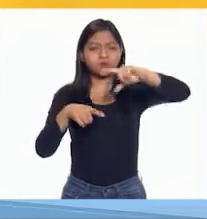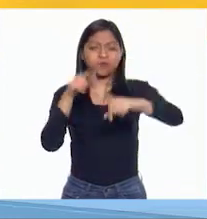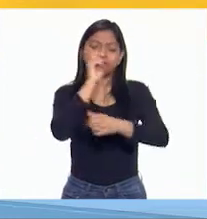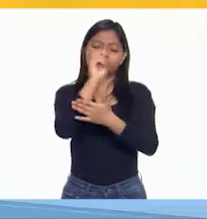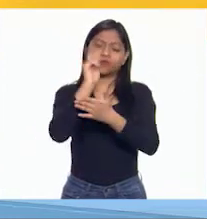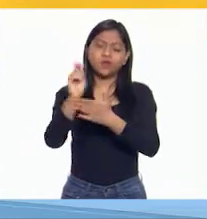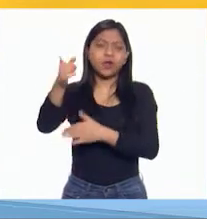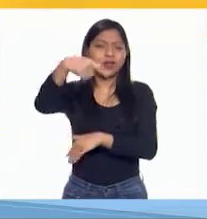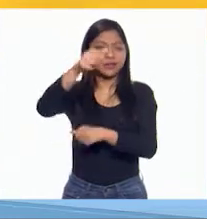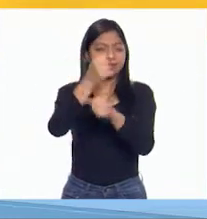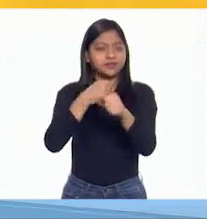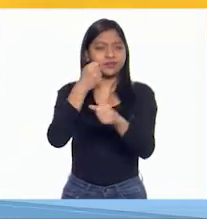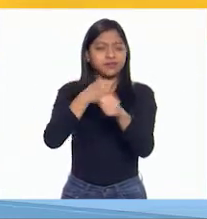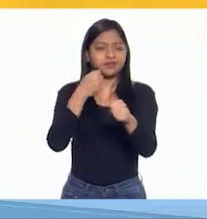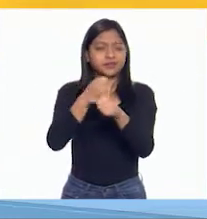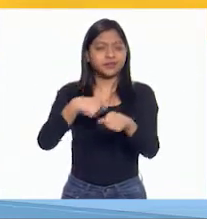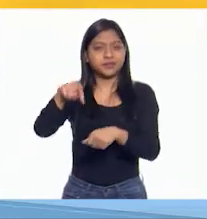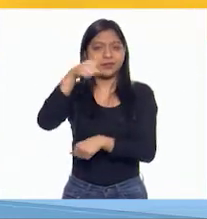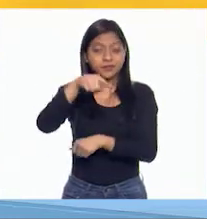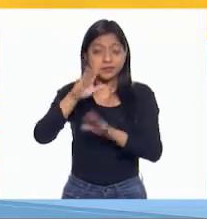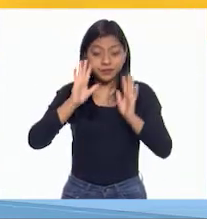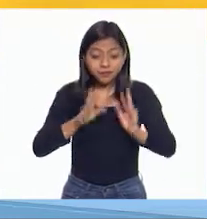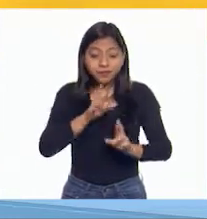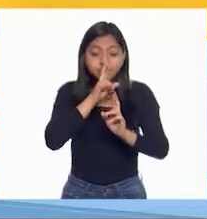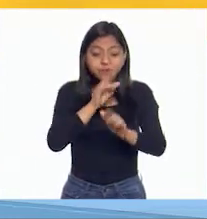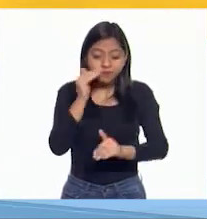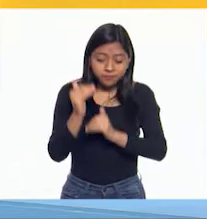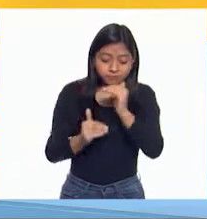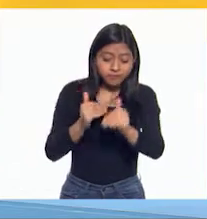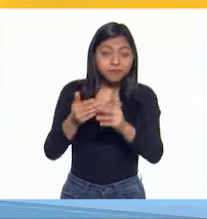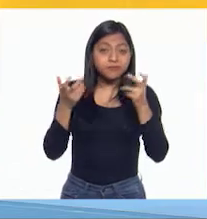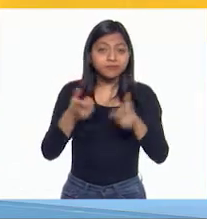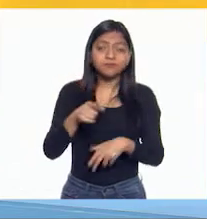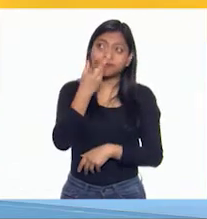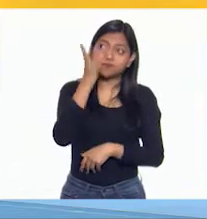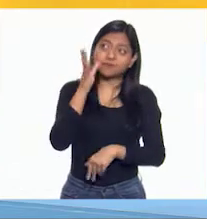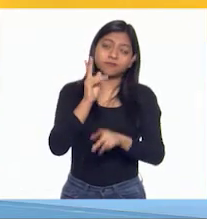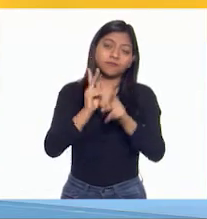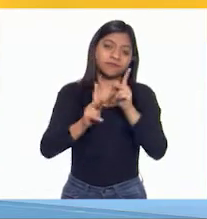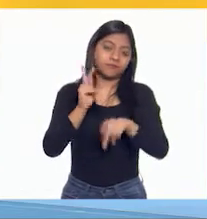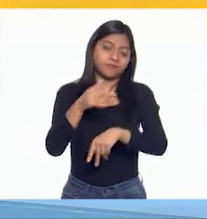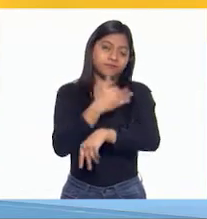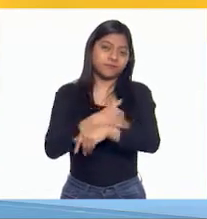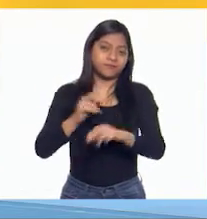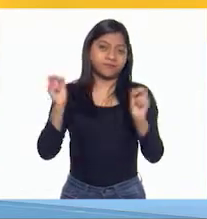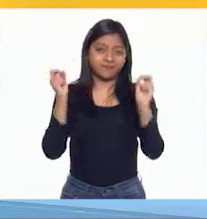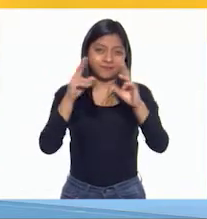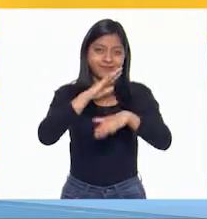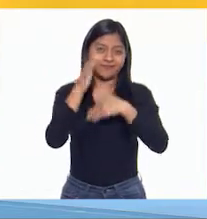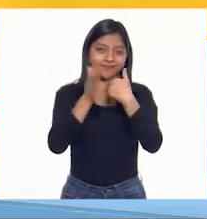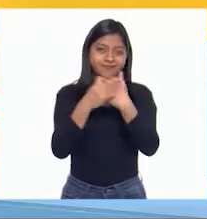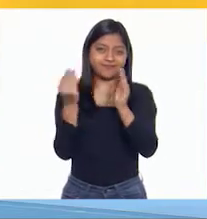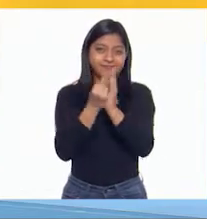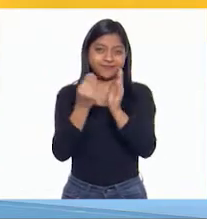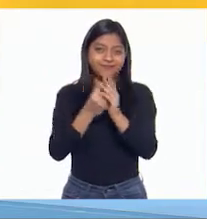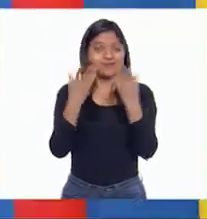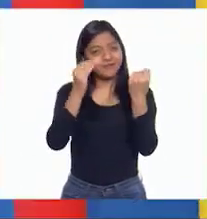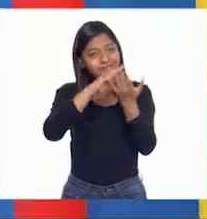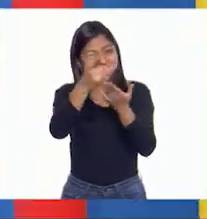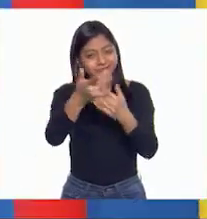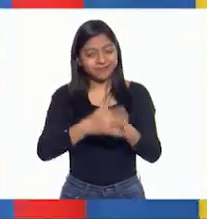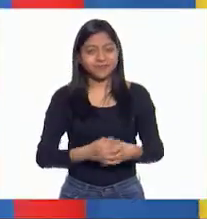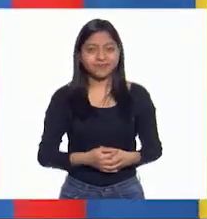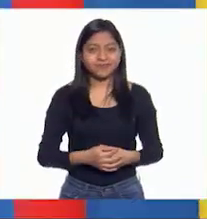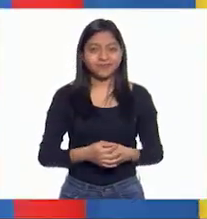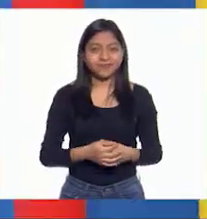que practiquen, comenten sus procedimientos con su familia. Nos vemos en la próxima clase. Muchísimas